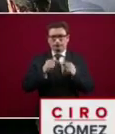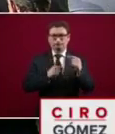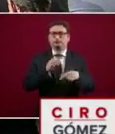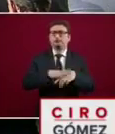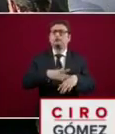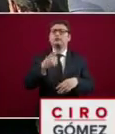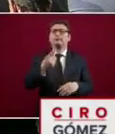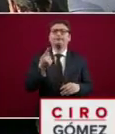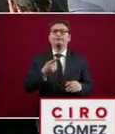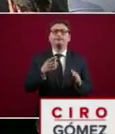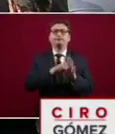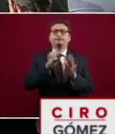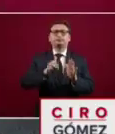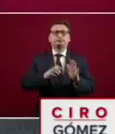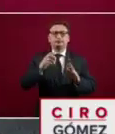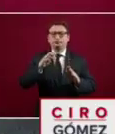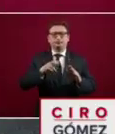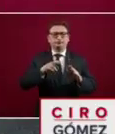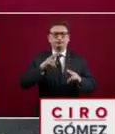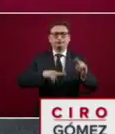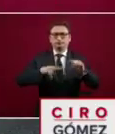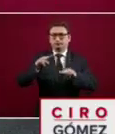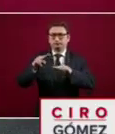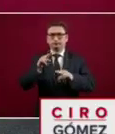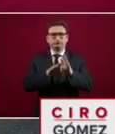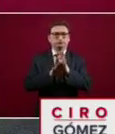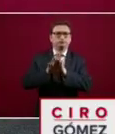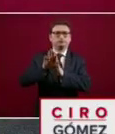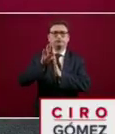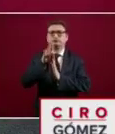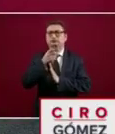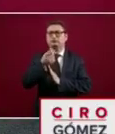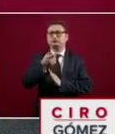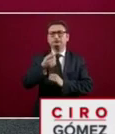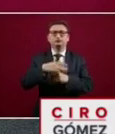del crecimiento escaso?